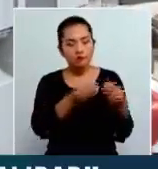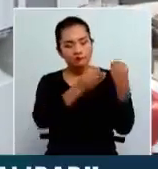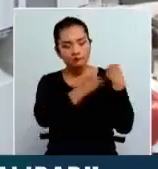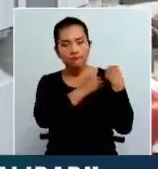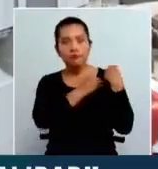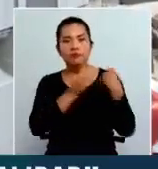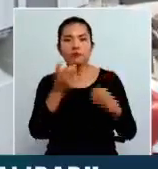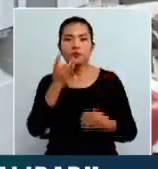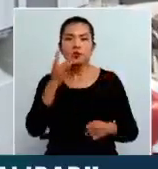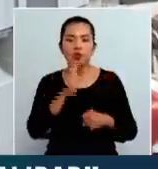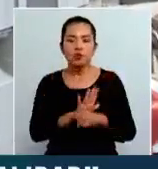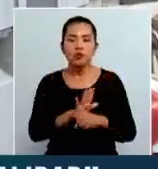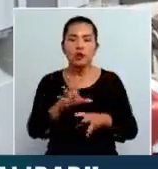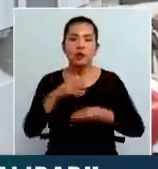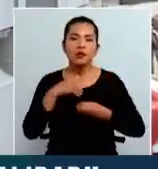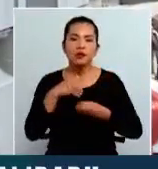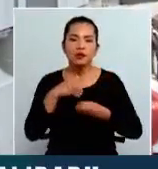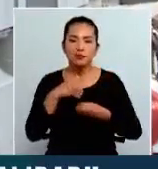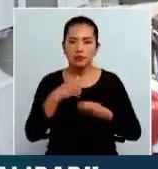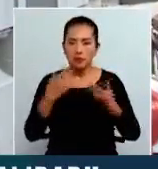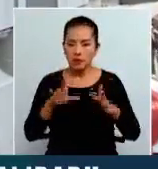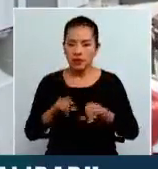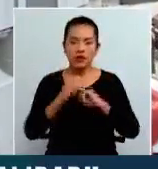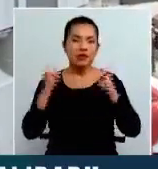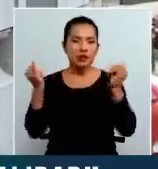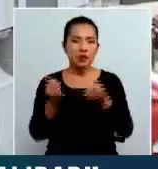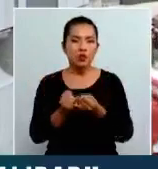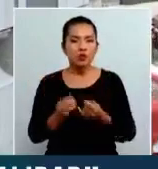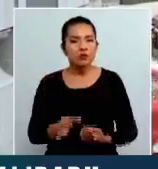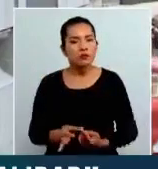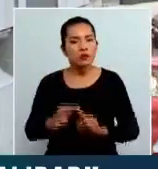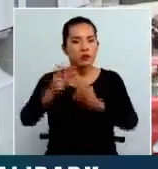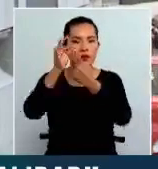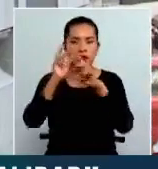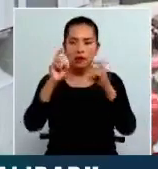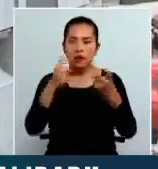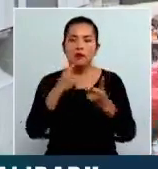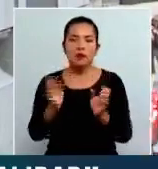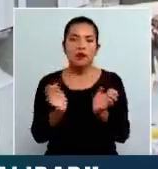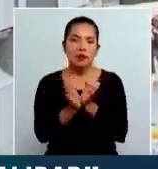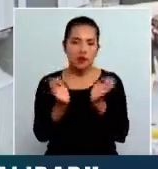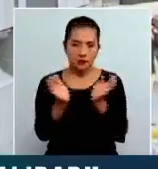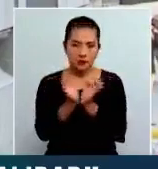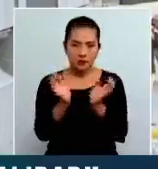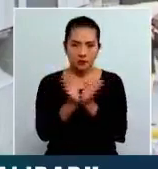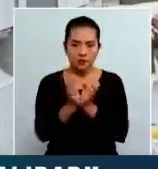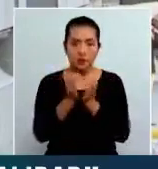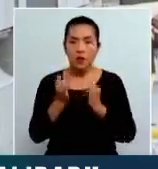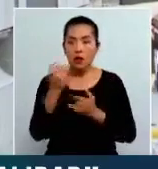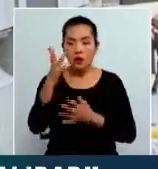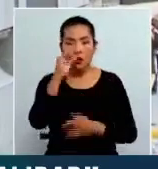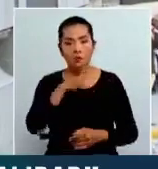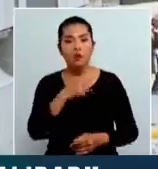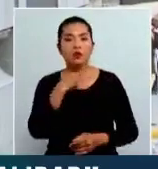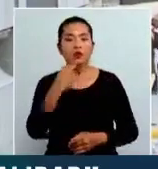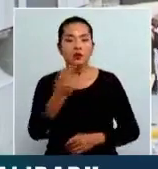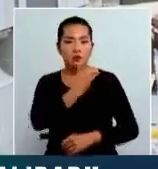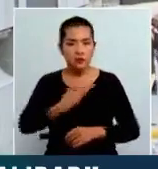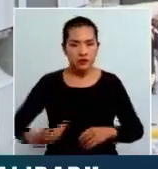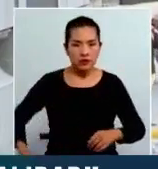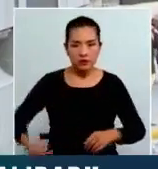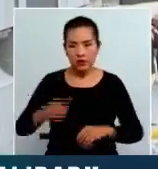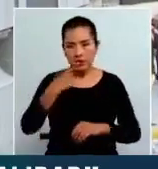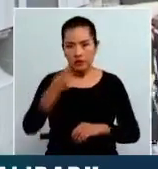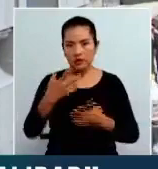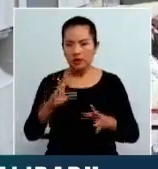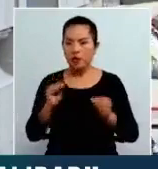debida institucionalidad de una institución fundamental como la Defensoría del Pueblo. El vocero presidencial consideró que la